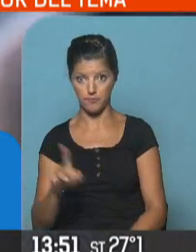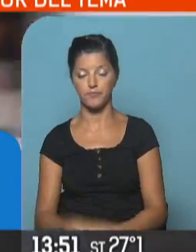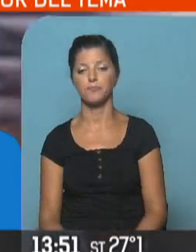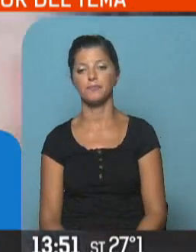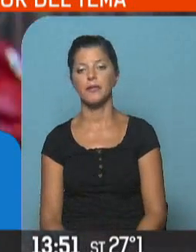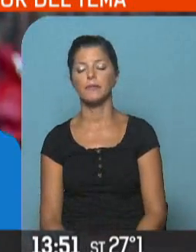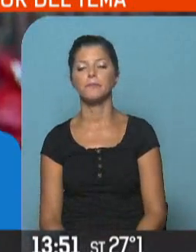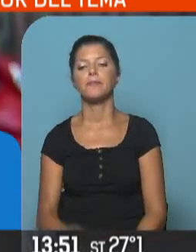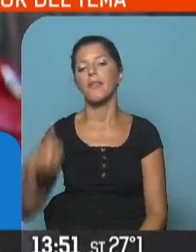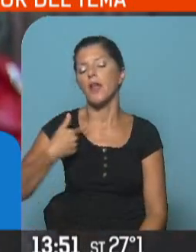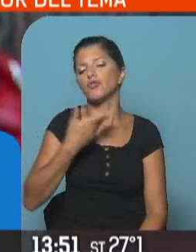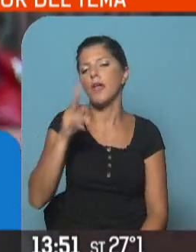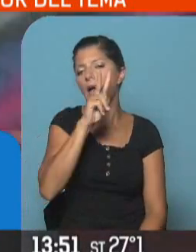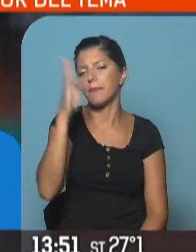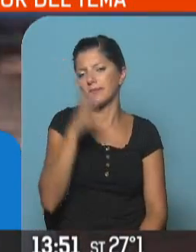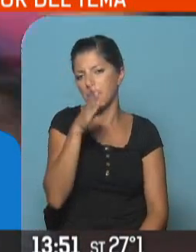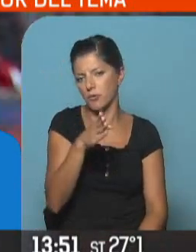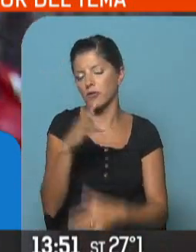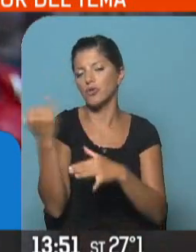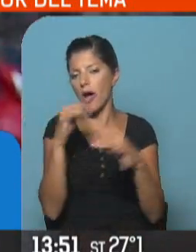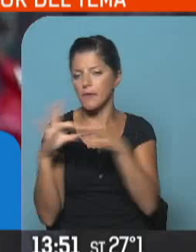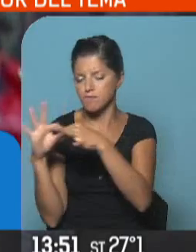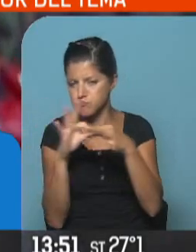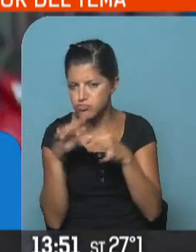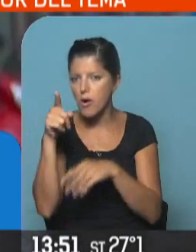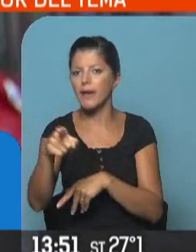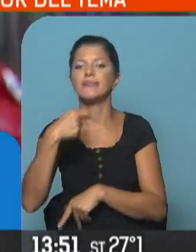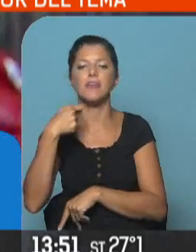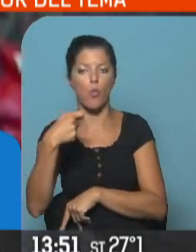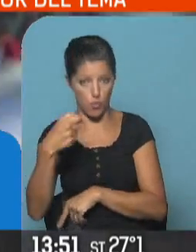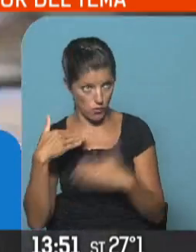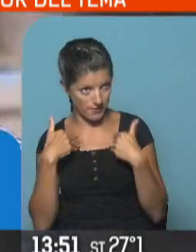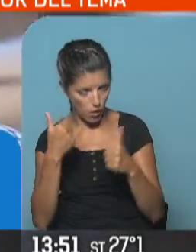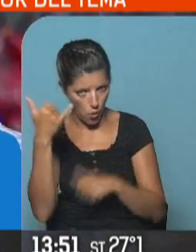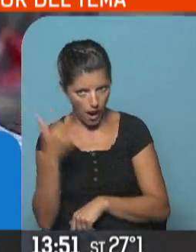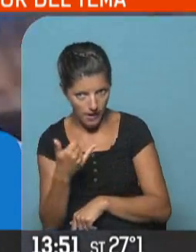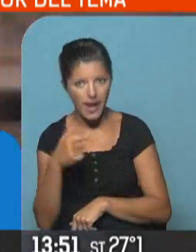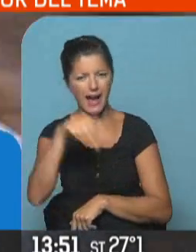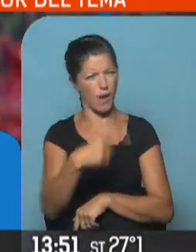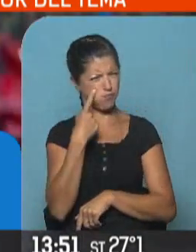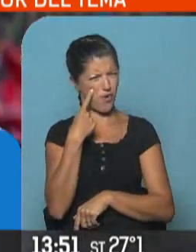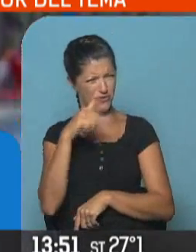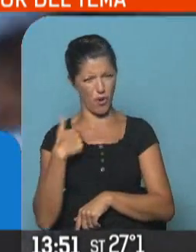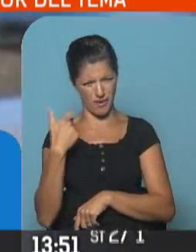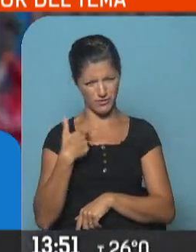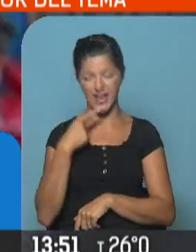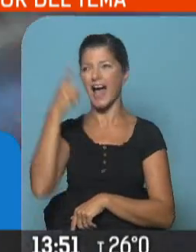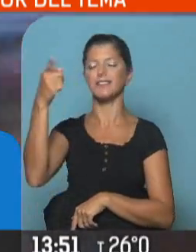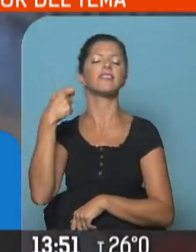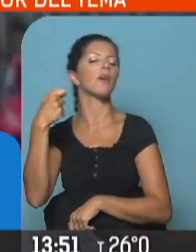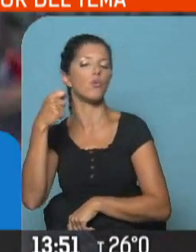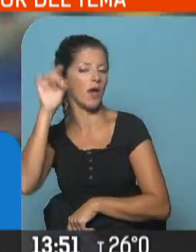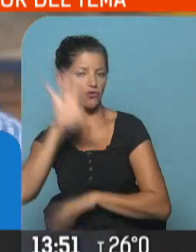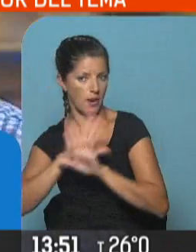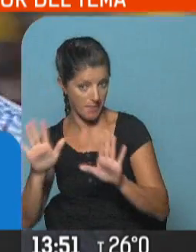más de un 20% de la población que tiene una relación obrero-patronal, que tiene un seguro de salud, lo que se llama aquí obra social y allá es una seguridad social a través